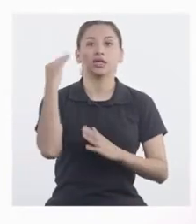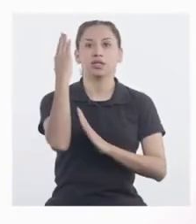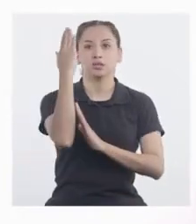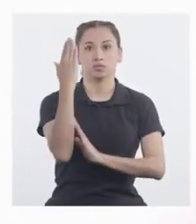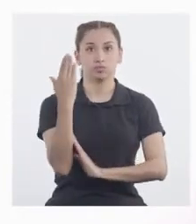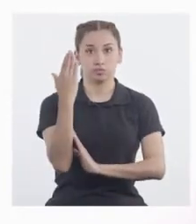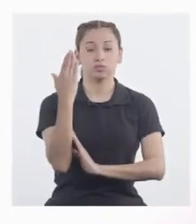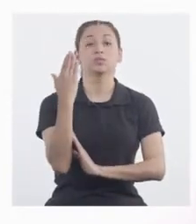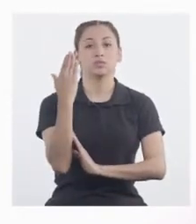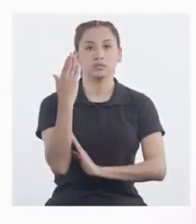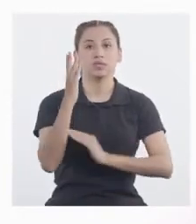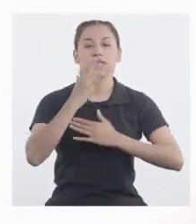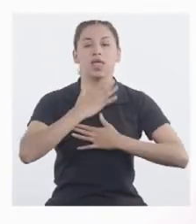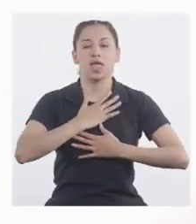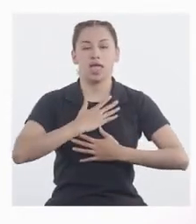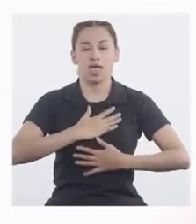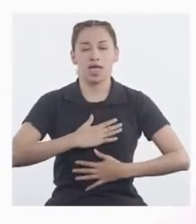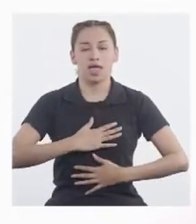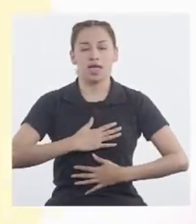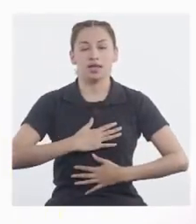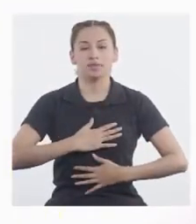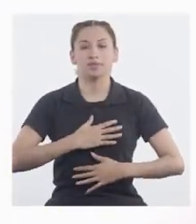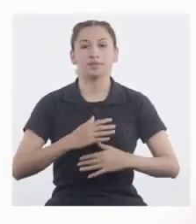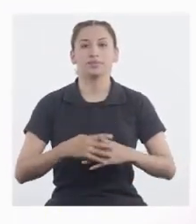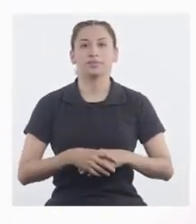recta. Relajados. Y entonces,